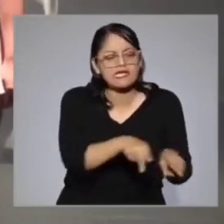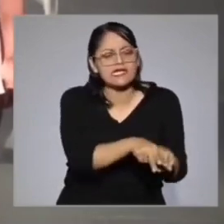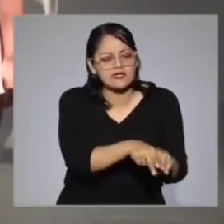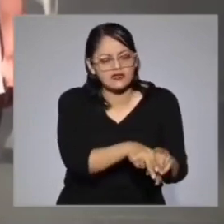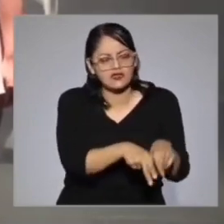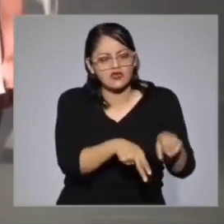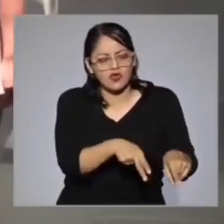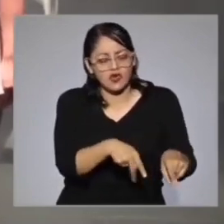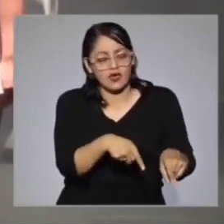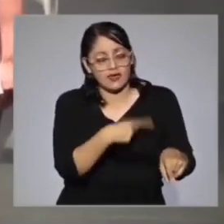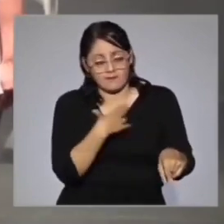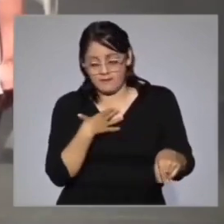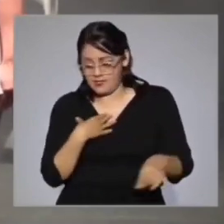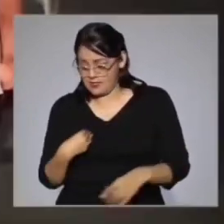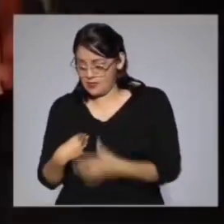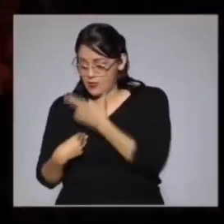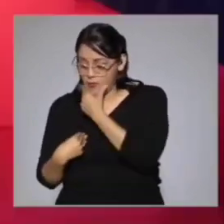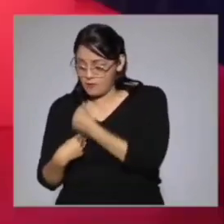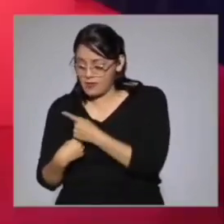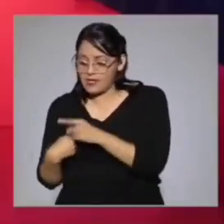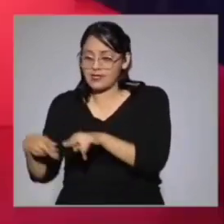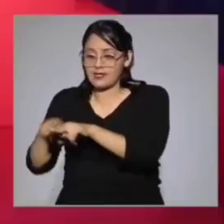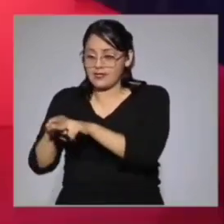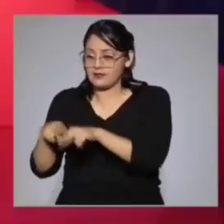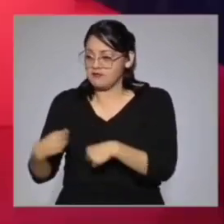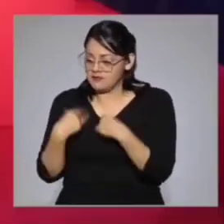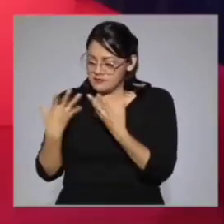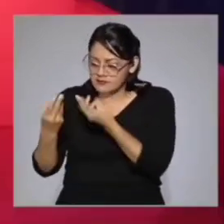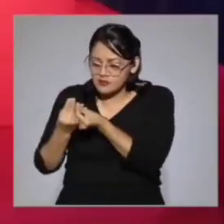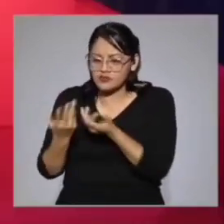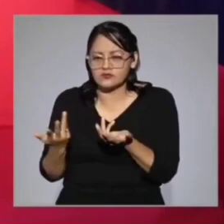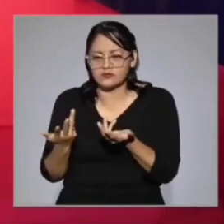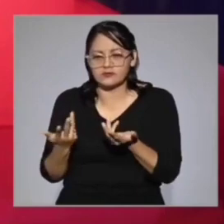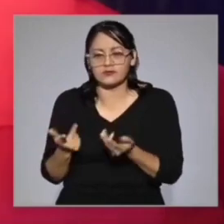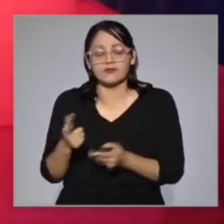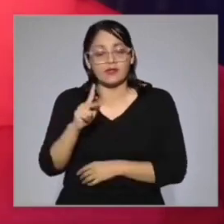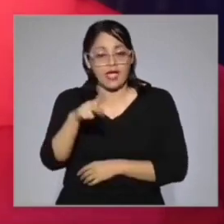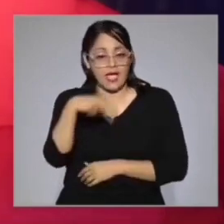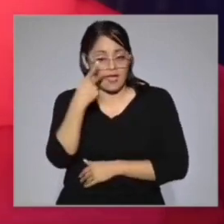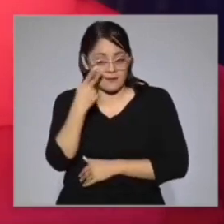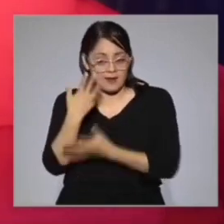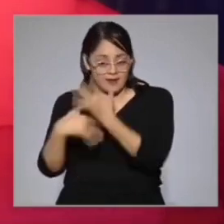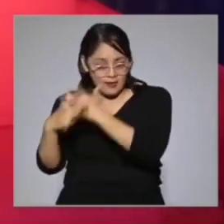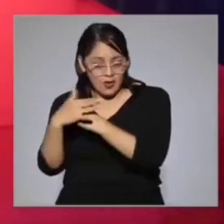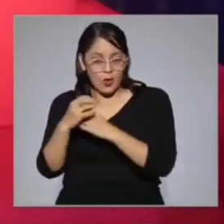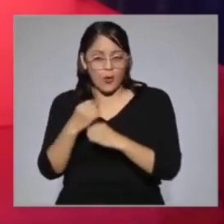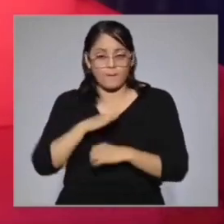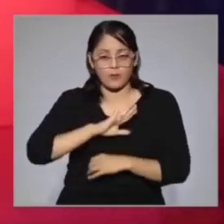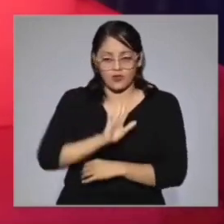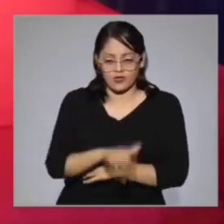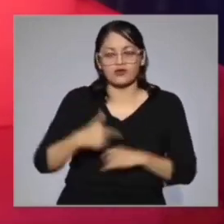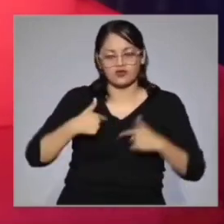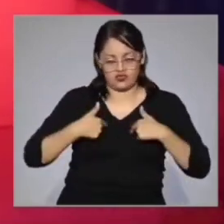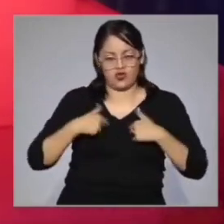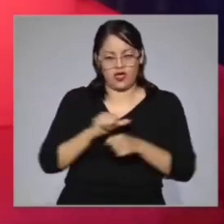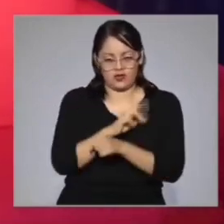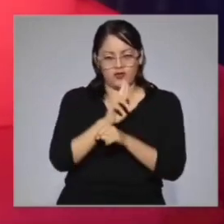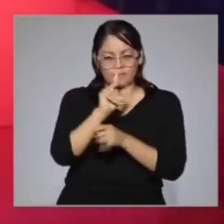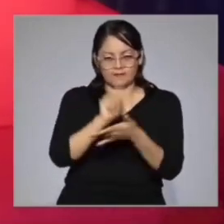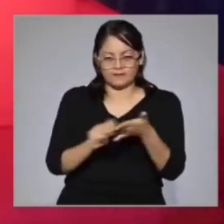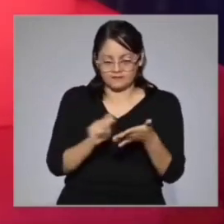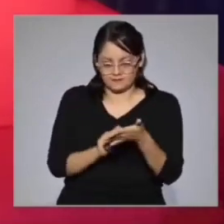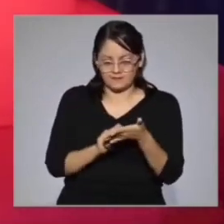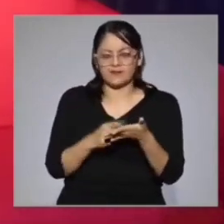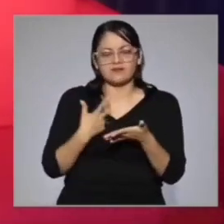de mi hijo, en duda estaba. Hablar o Morir es una obra escrita por mí